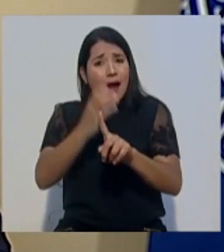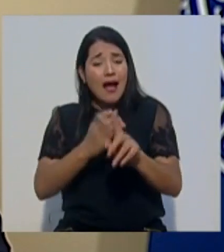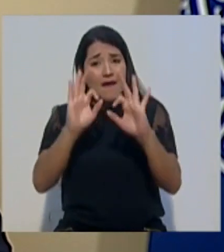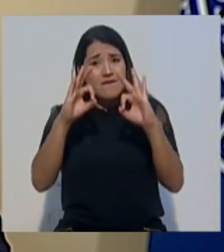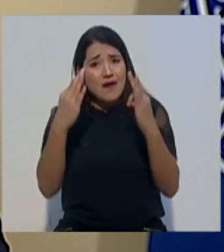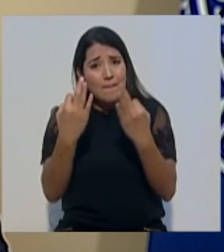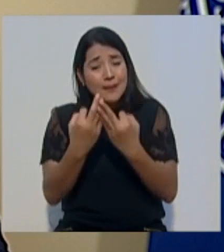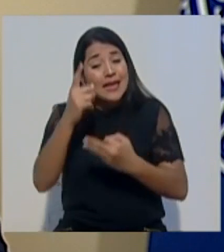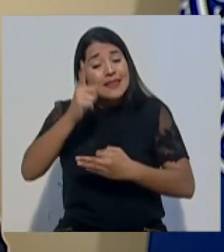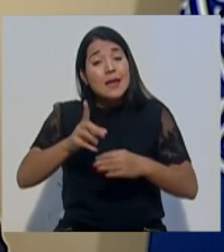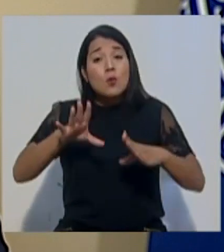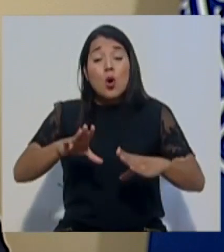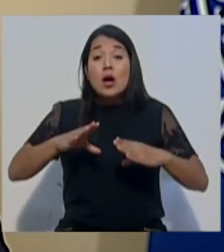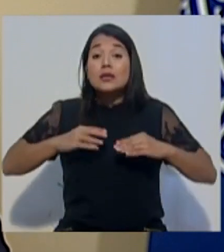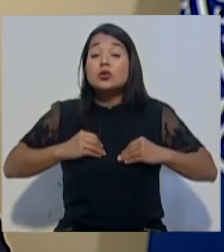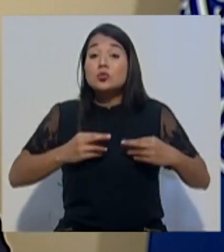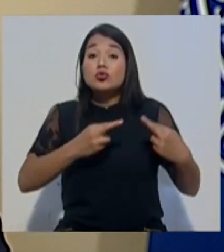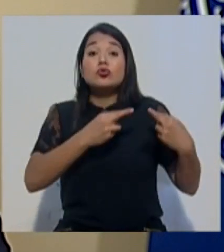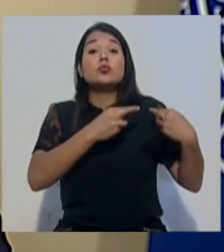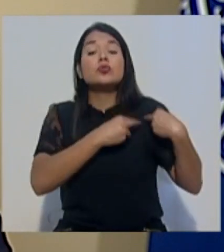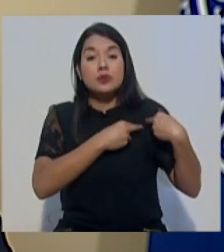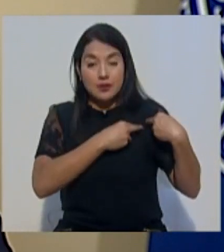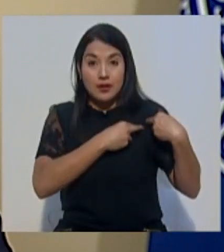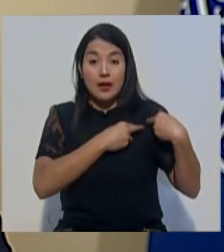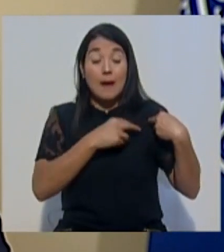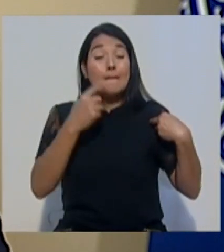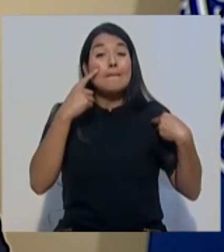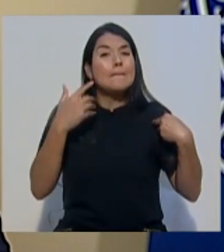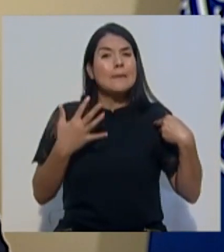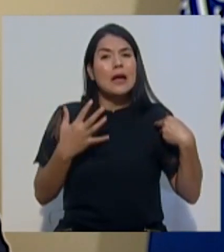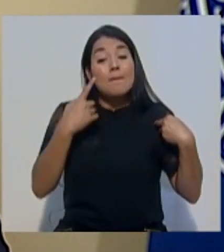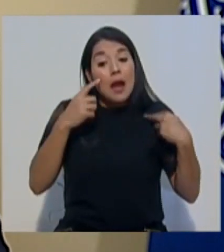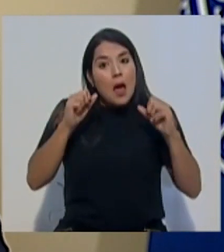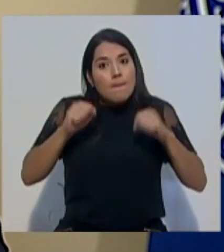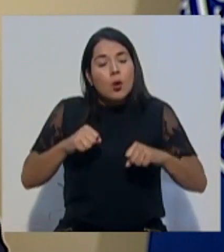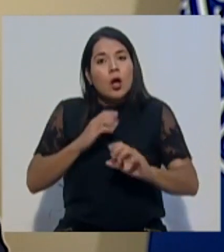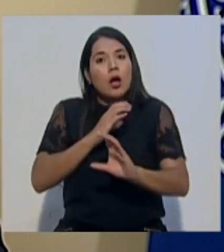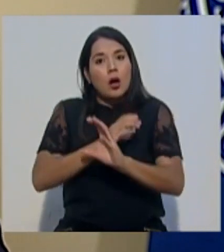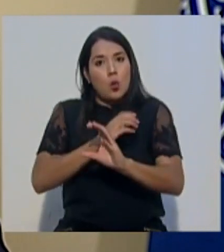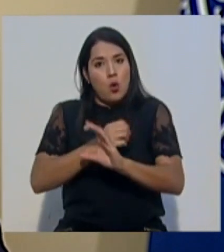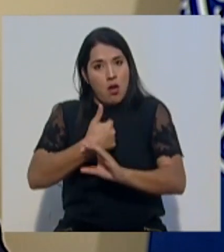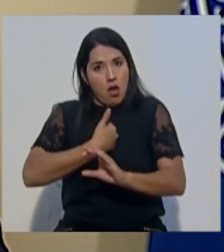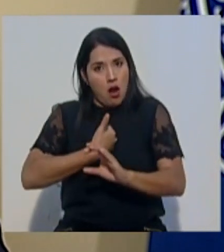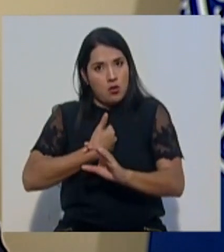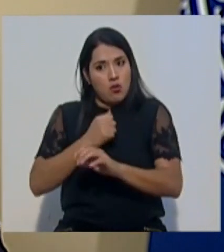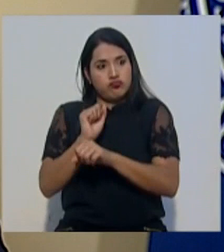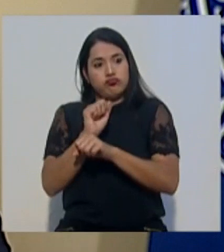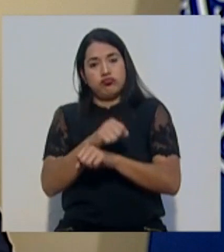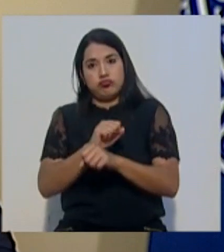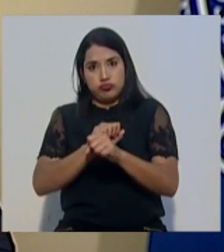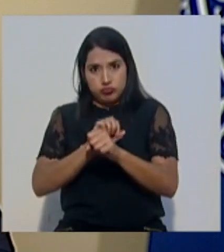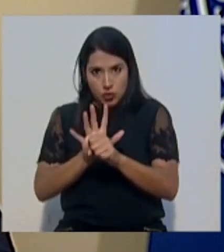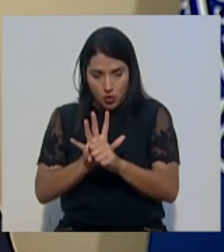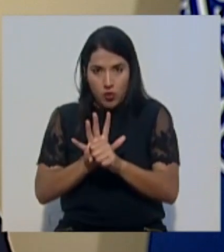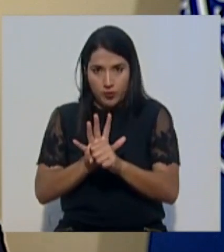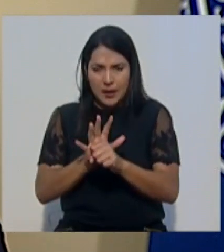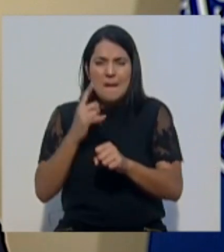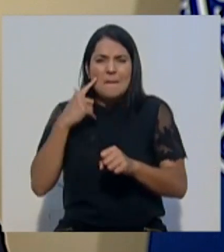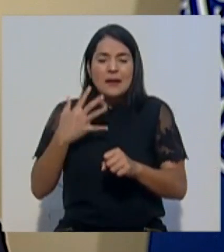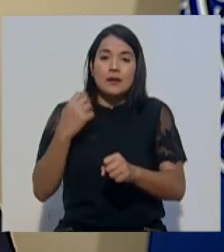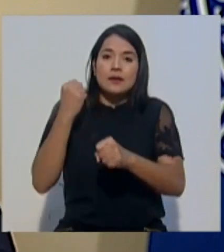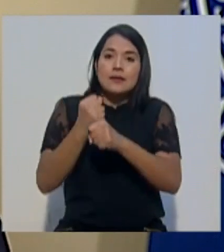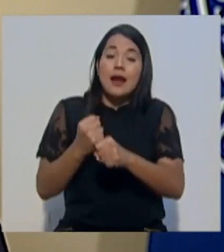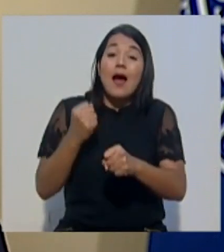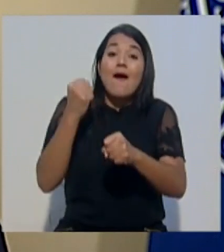asumamos nuestra responsabilidad para cuidarnos del COVID, es decir, para